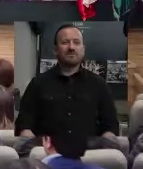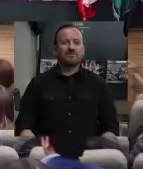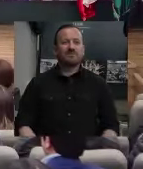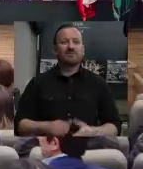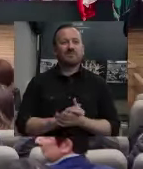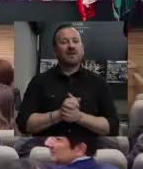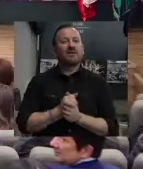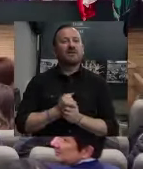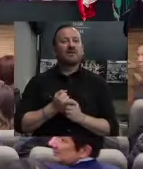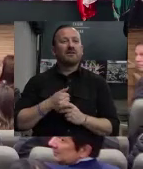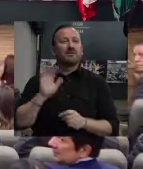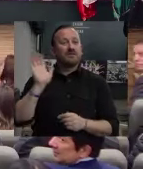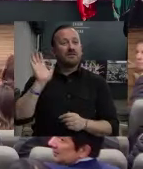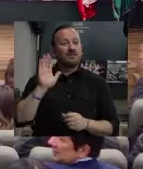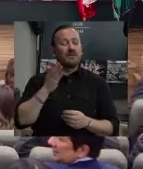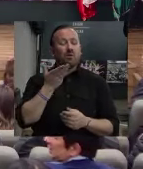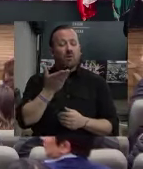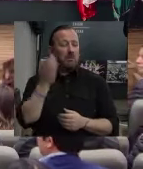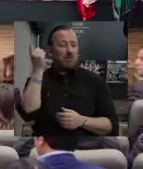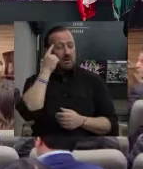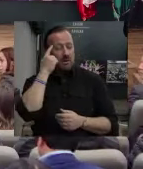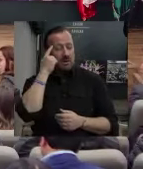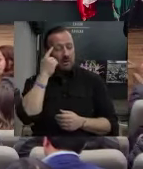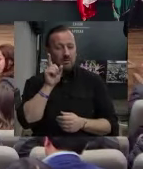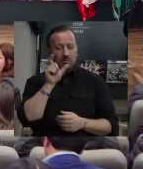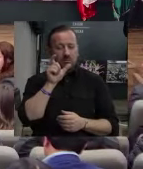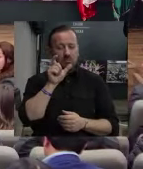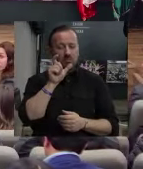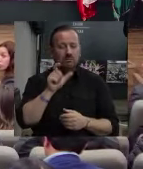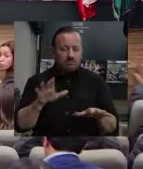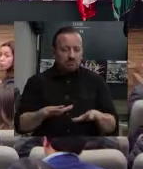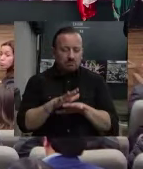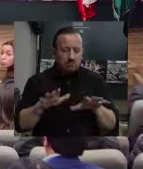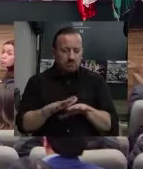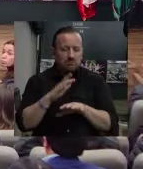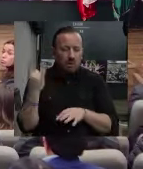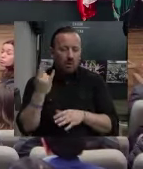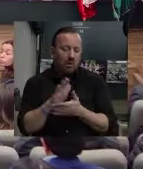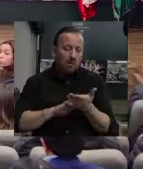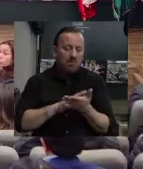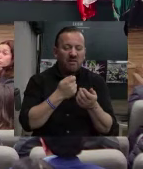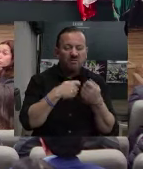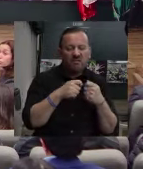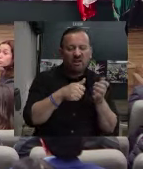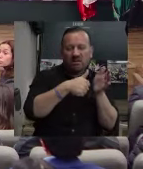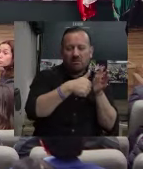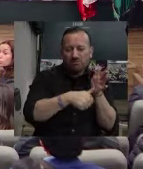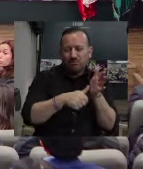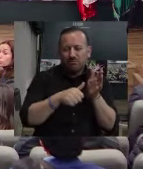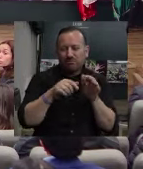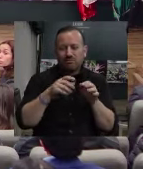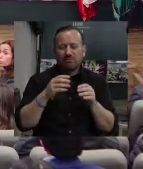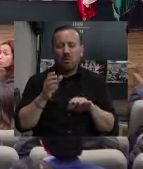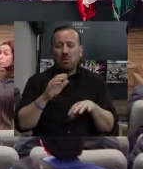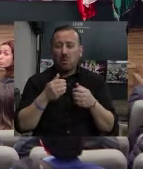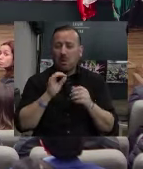ya eh Usted cree que un emprendimiento de universidad como por ejemplo vender sticker o cosas así puede